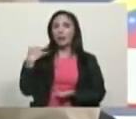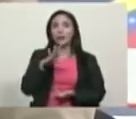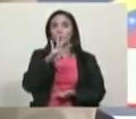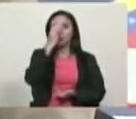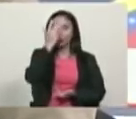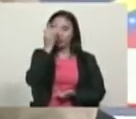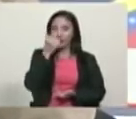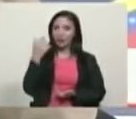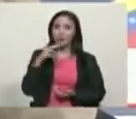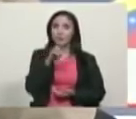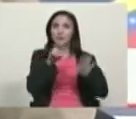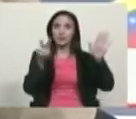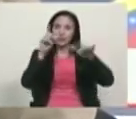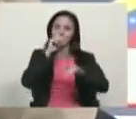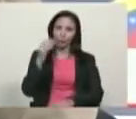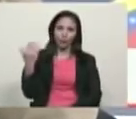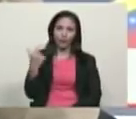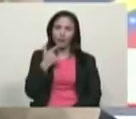hace 27 años,